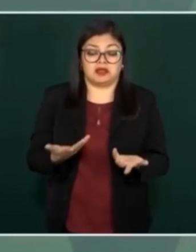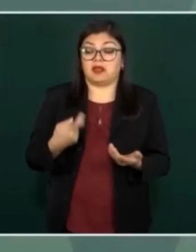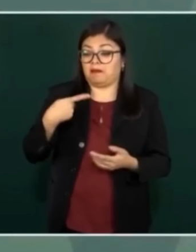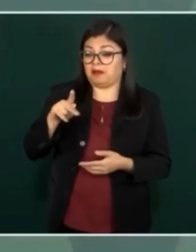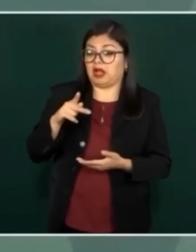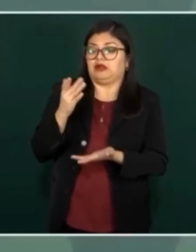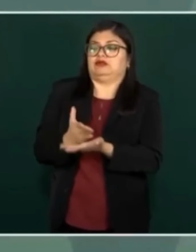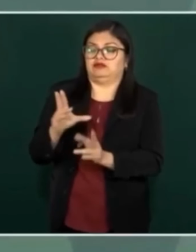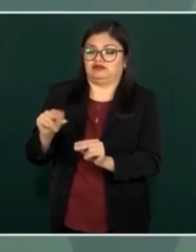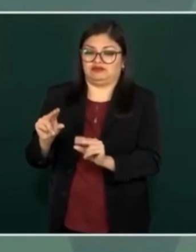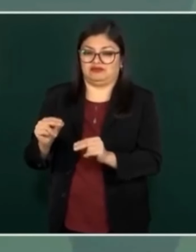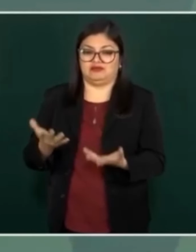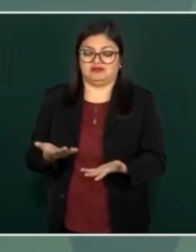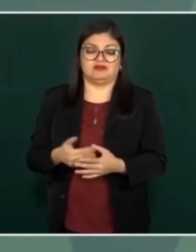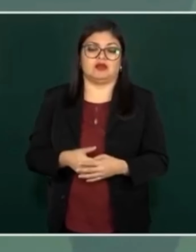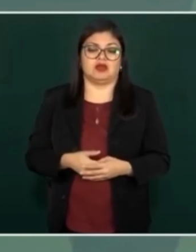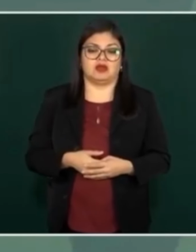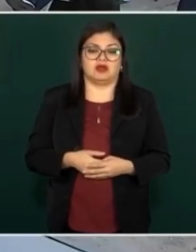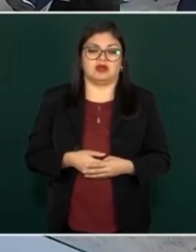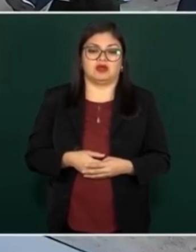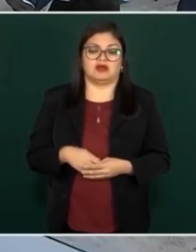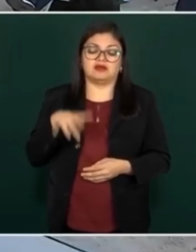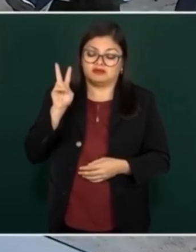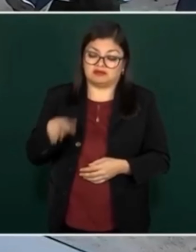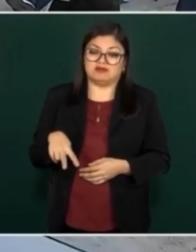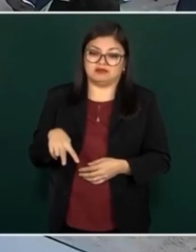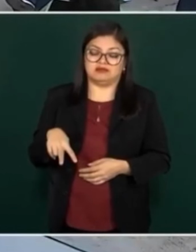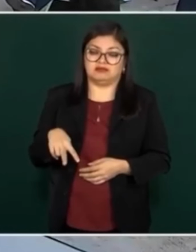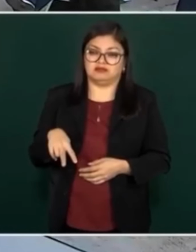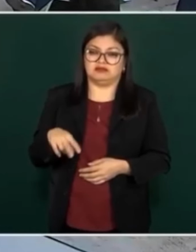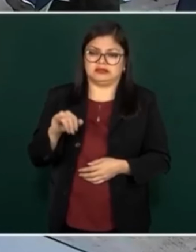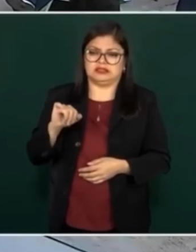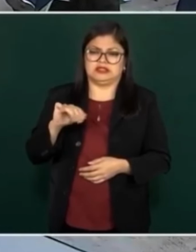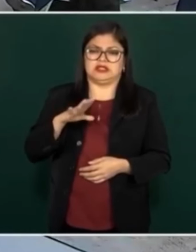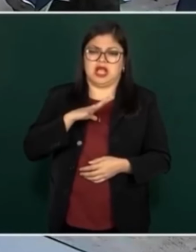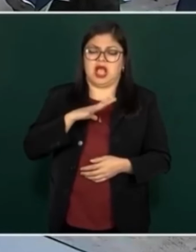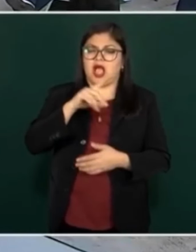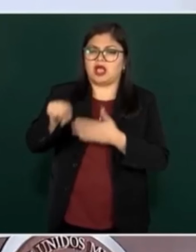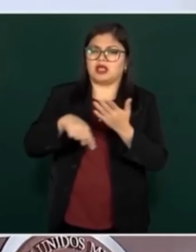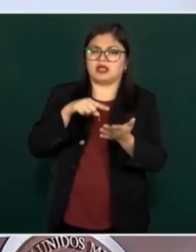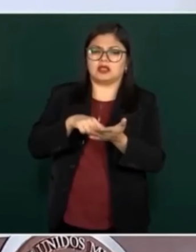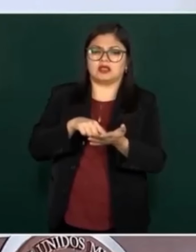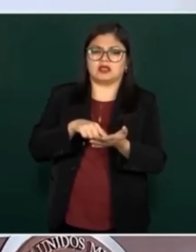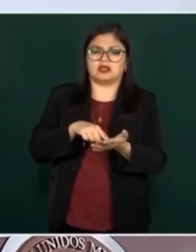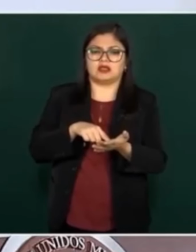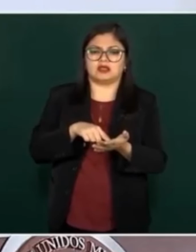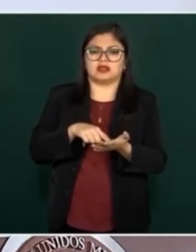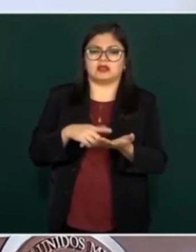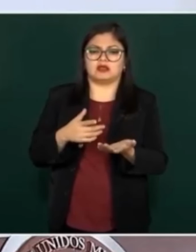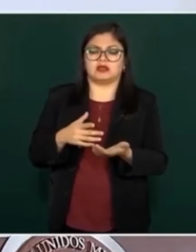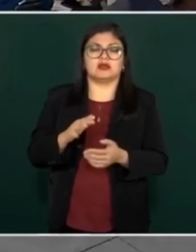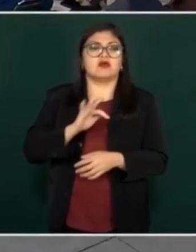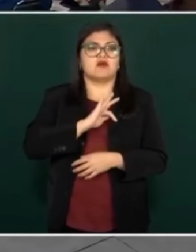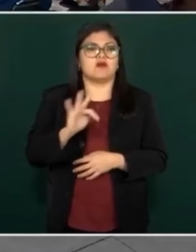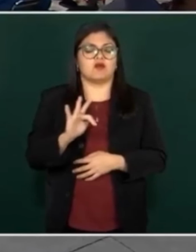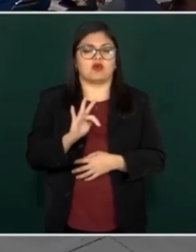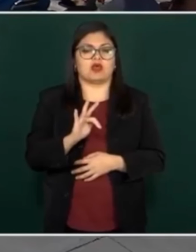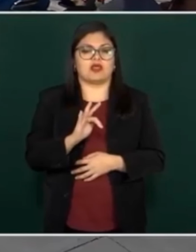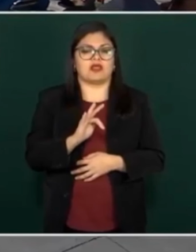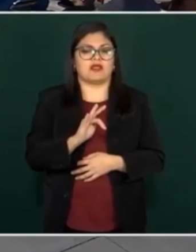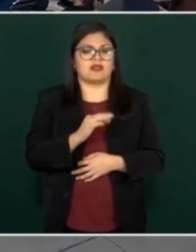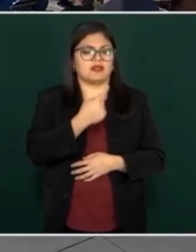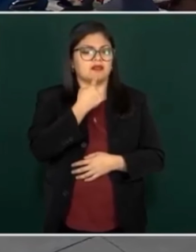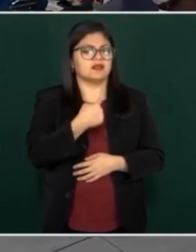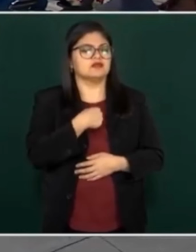detener, ¿verdad? Sí, hay cosas que se encontraron en una instalación y ¿nos podría precisar en qué parte se